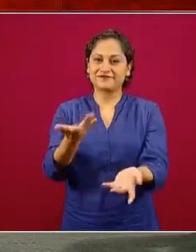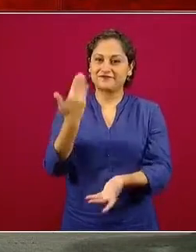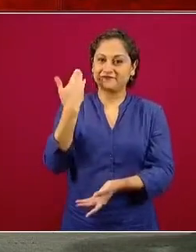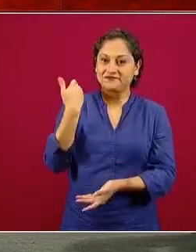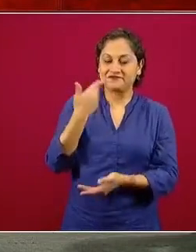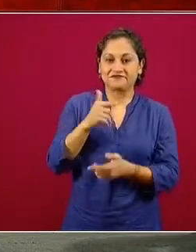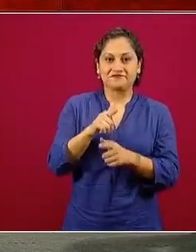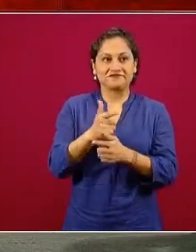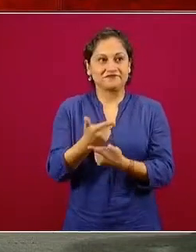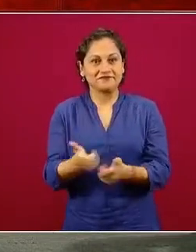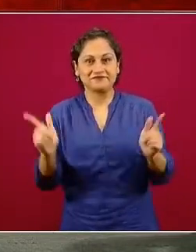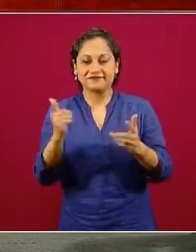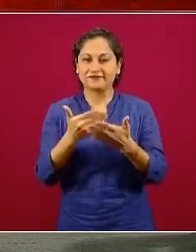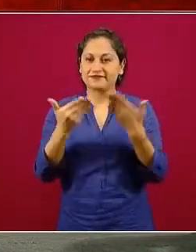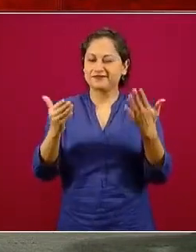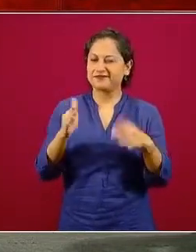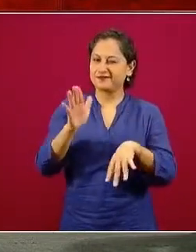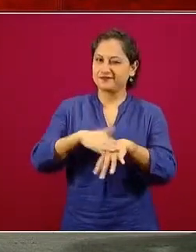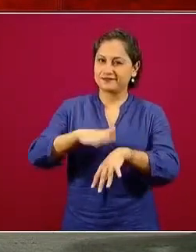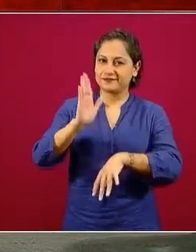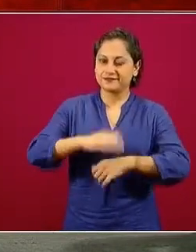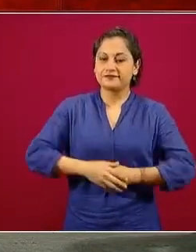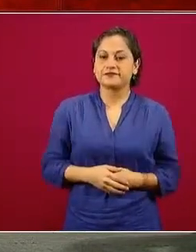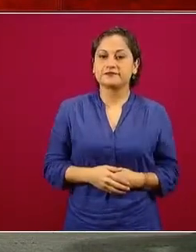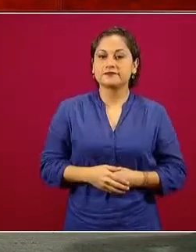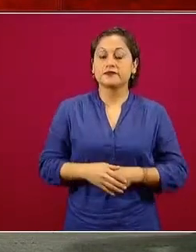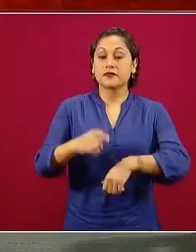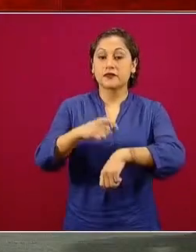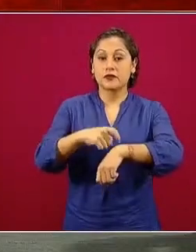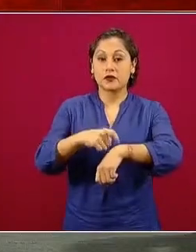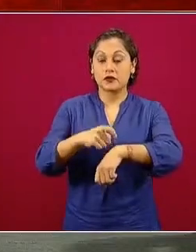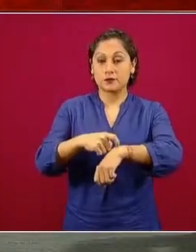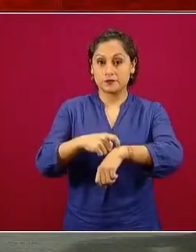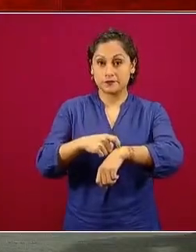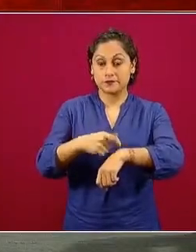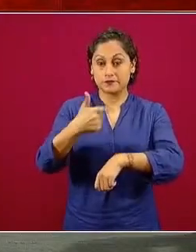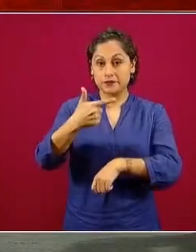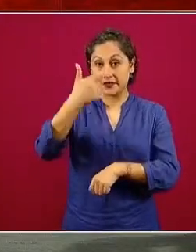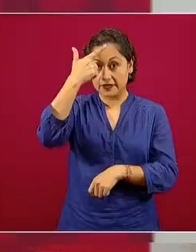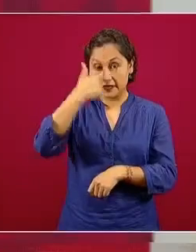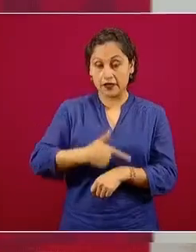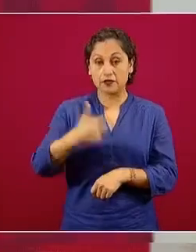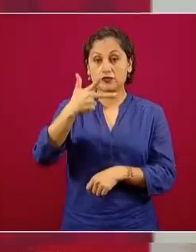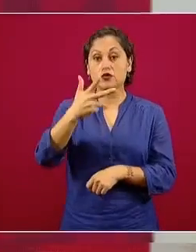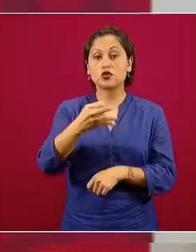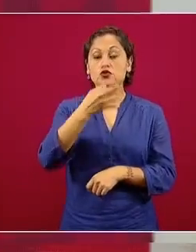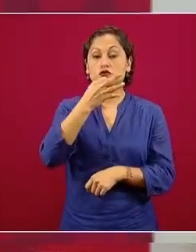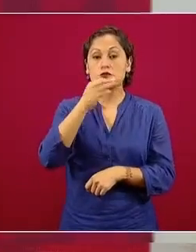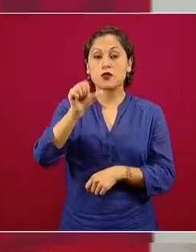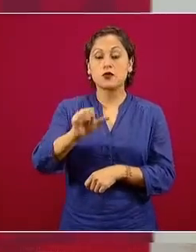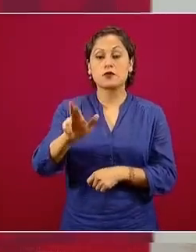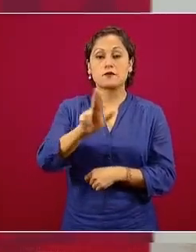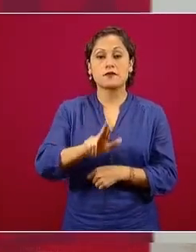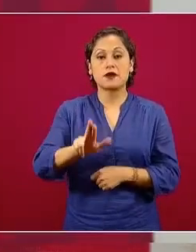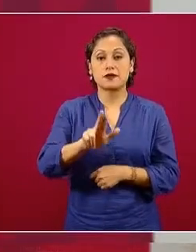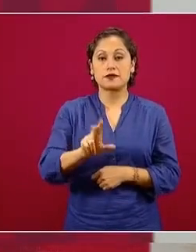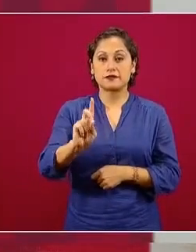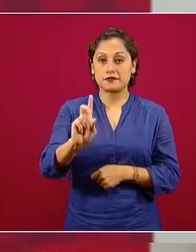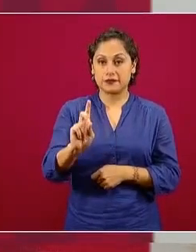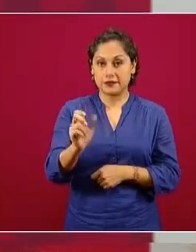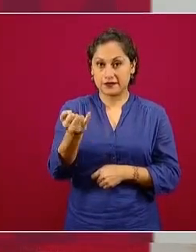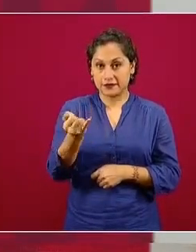son las 19 horas con 8 minutos del martes 30 de junio de 2020